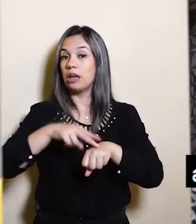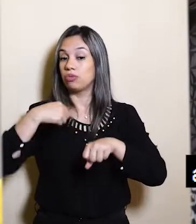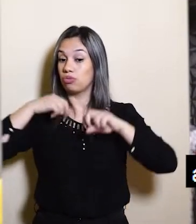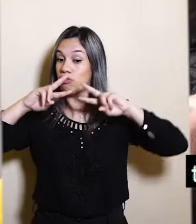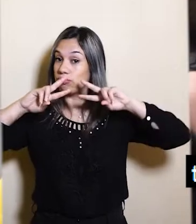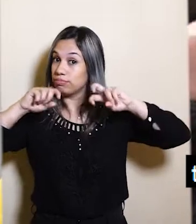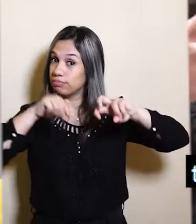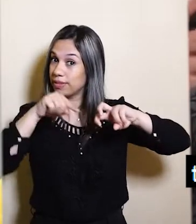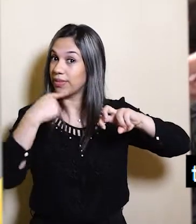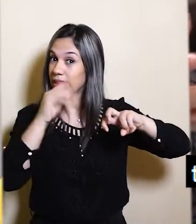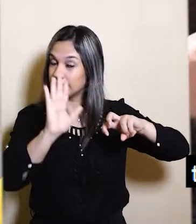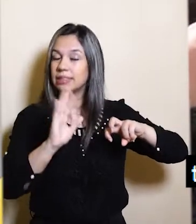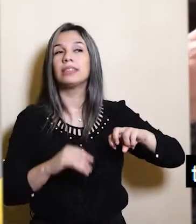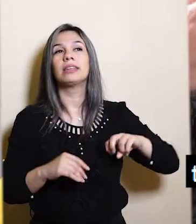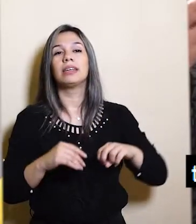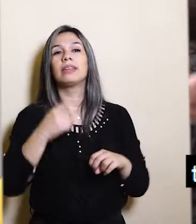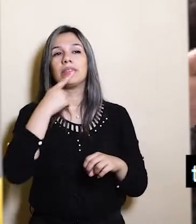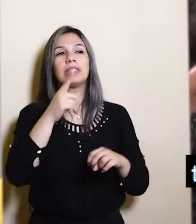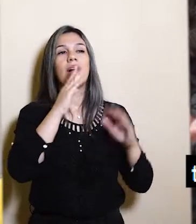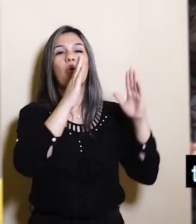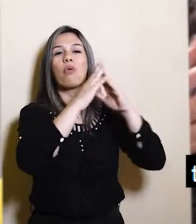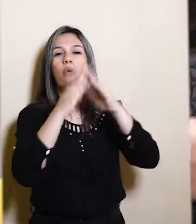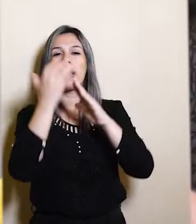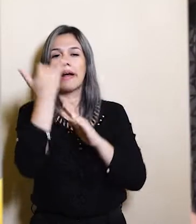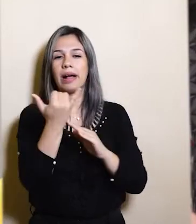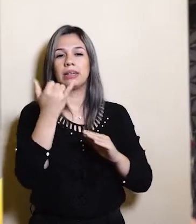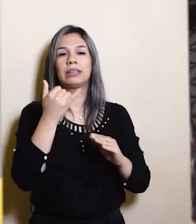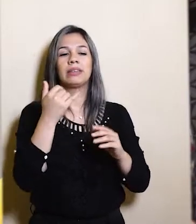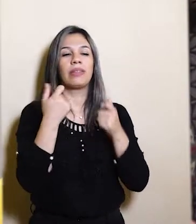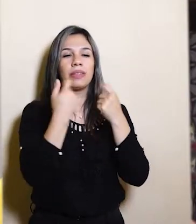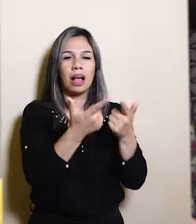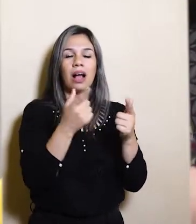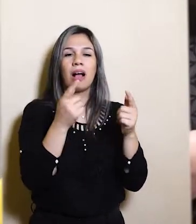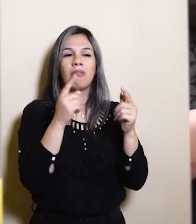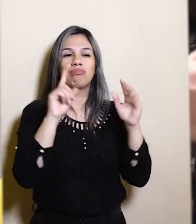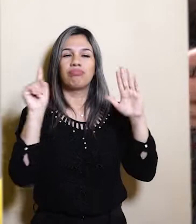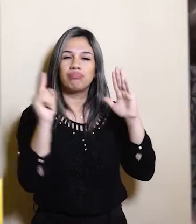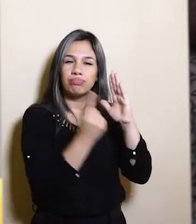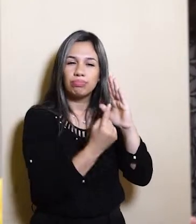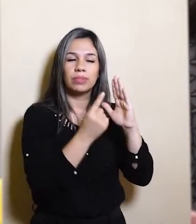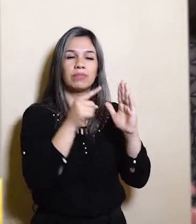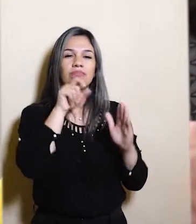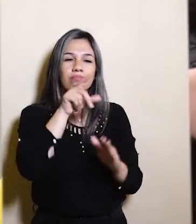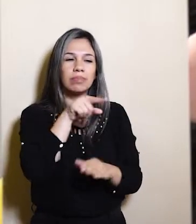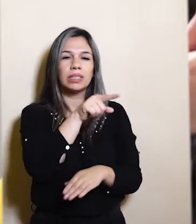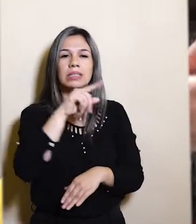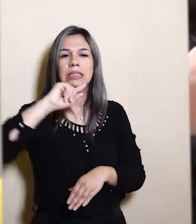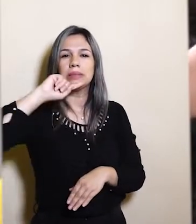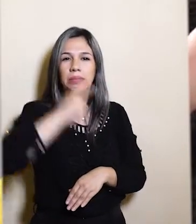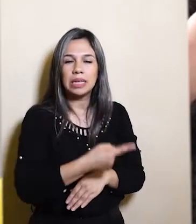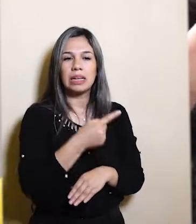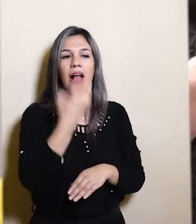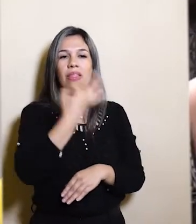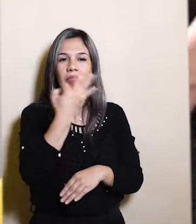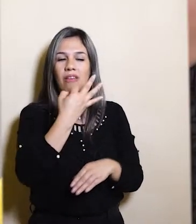investigación lo refiere, en estos centros de acogida, en estos hogares donde les dan acogida, pues terminan obligándolas además a un